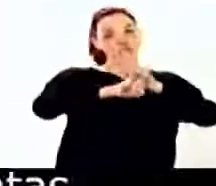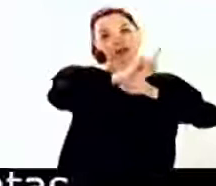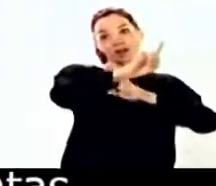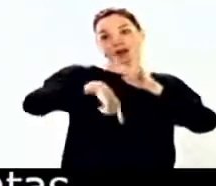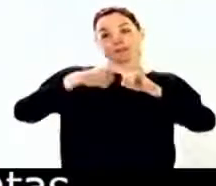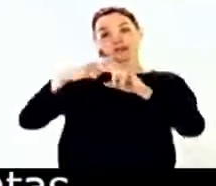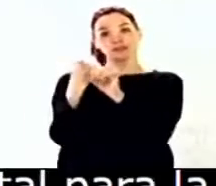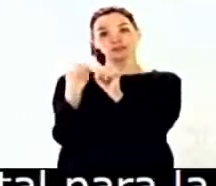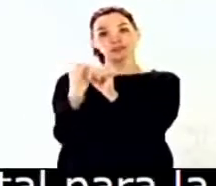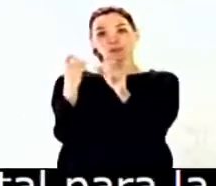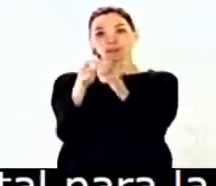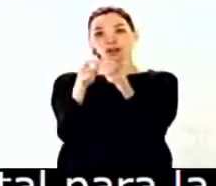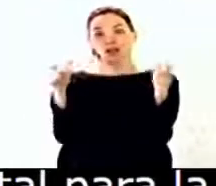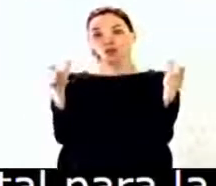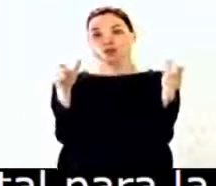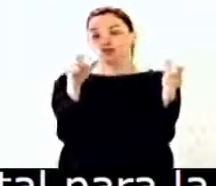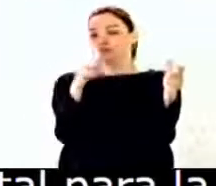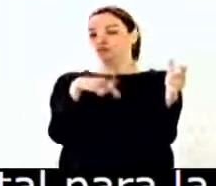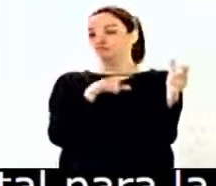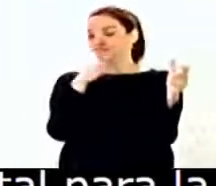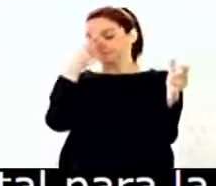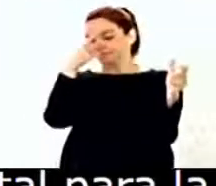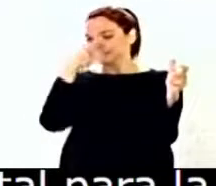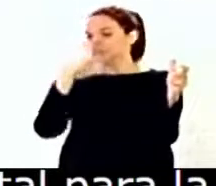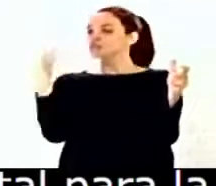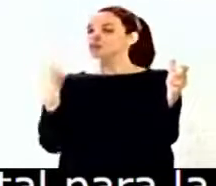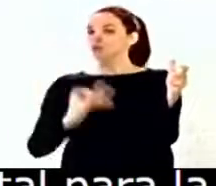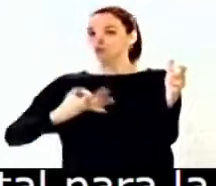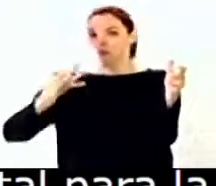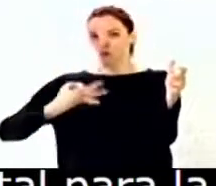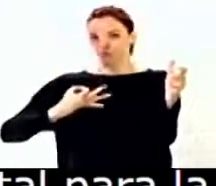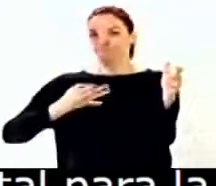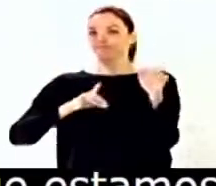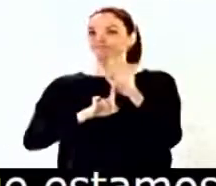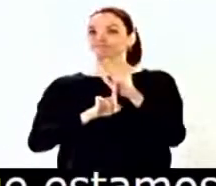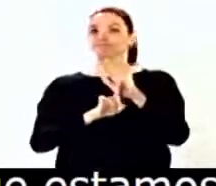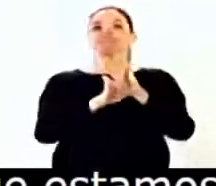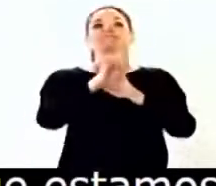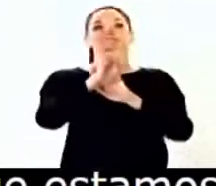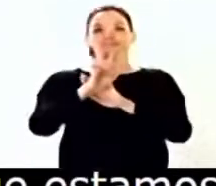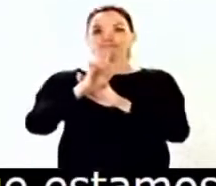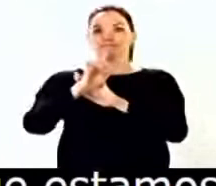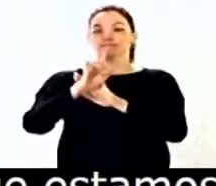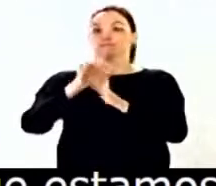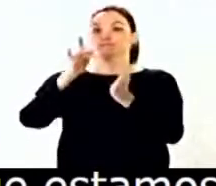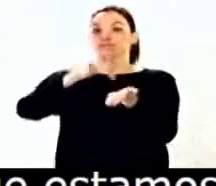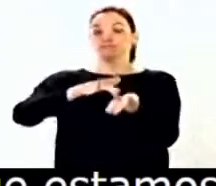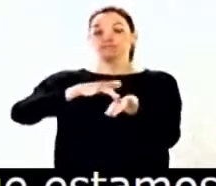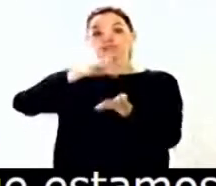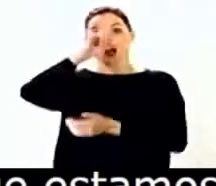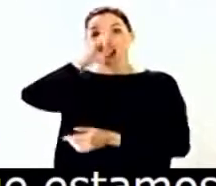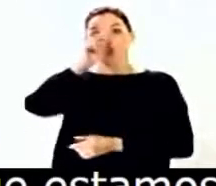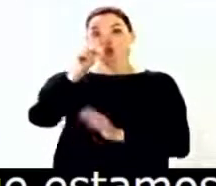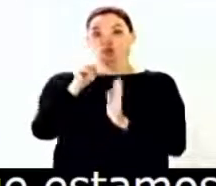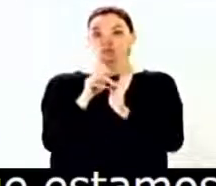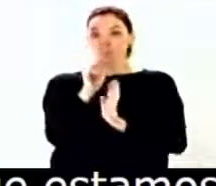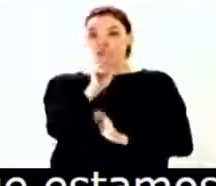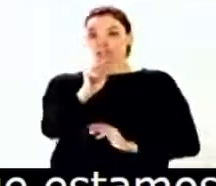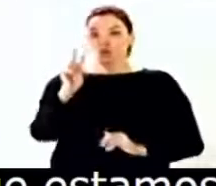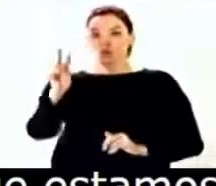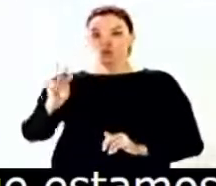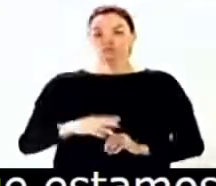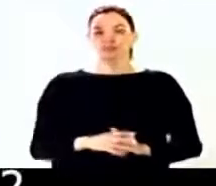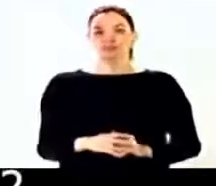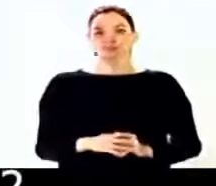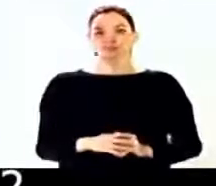empleo del que estamos seguros se va a producir durante el año 2022. Hubo una época en